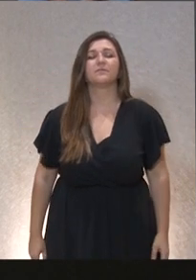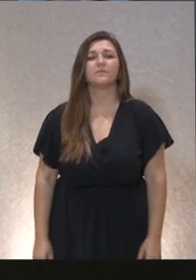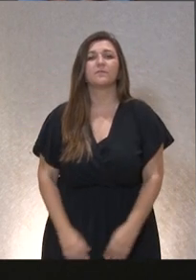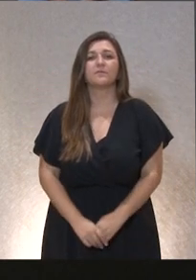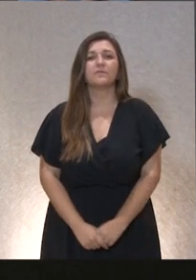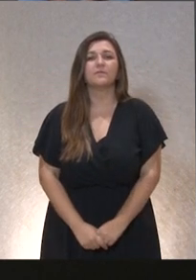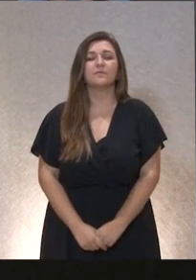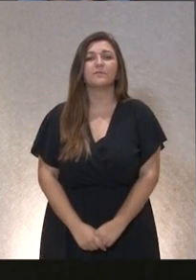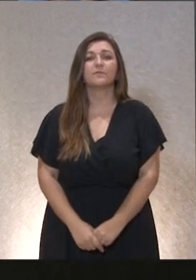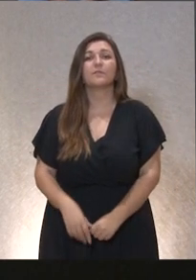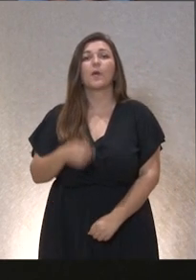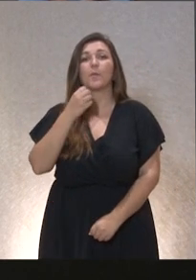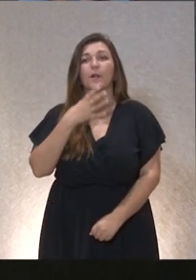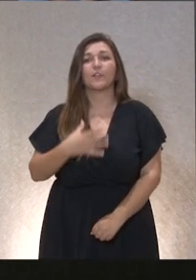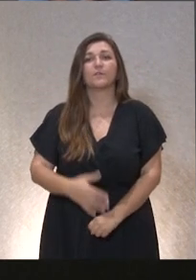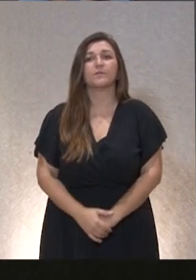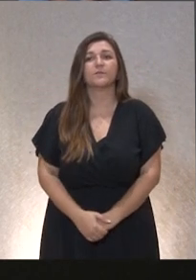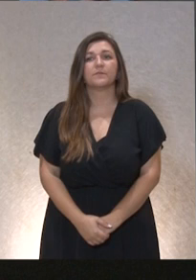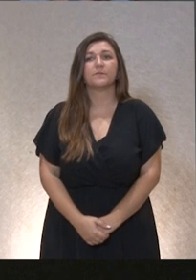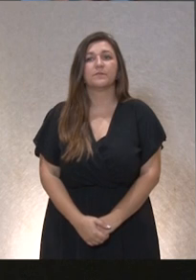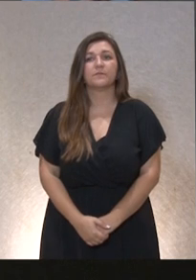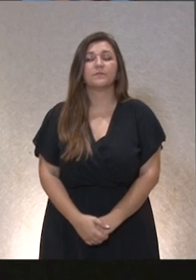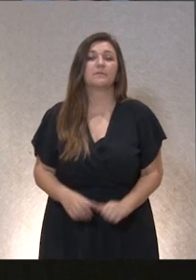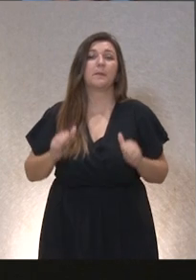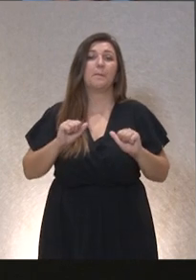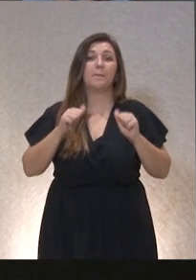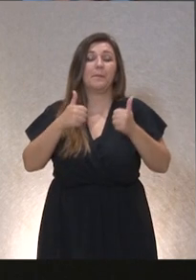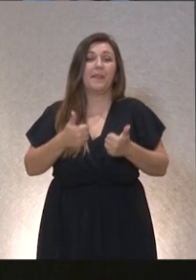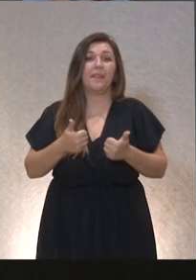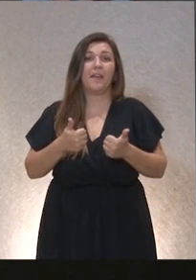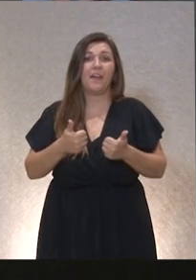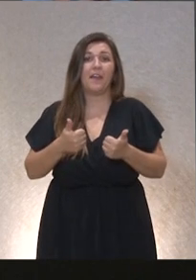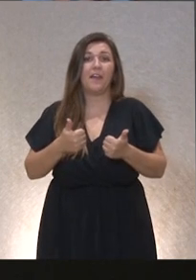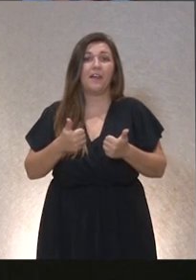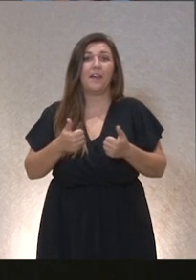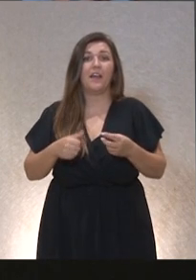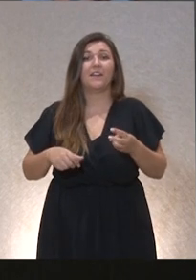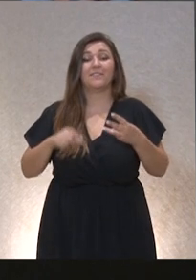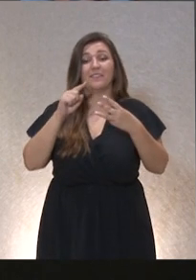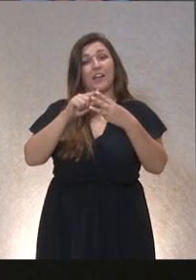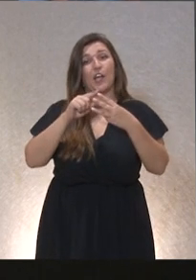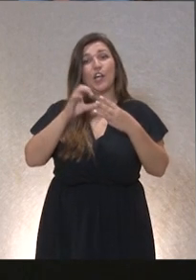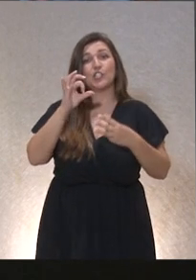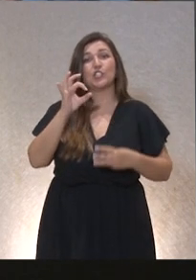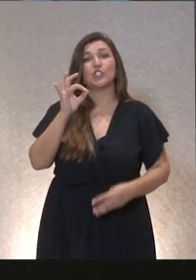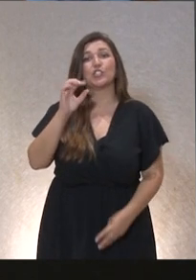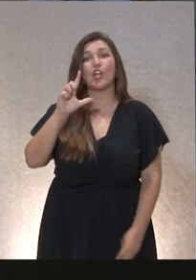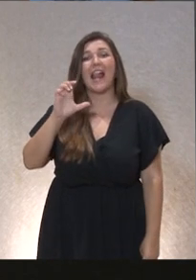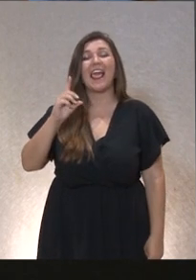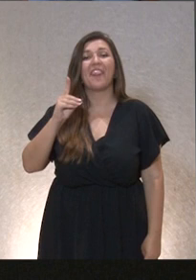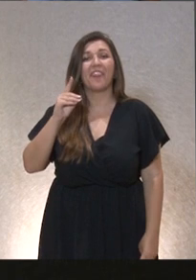sentar Bueno pues empezaré con con soledad eh